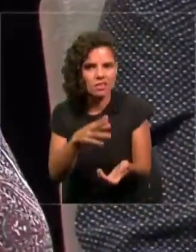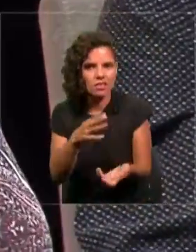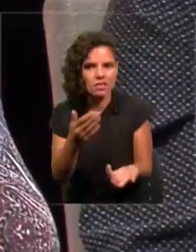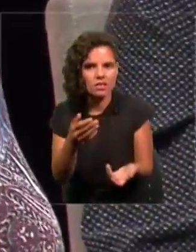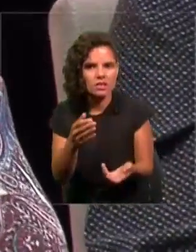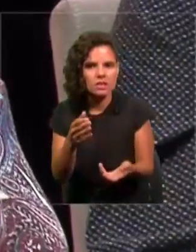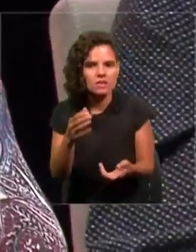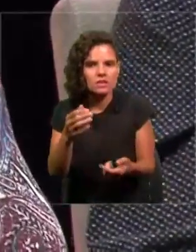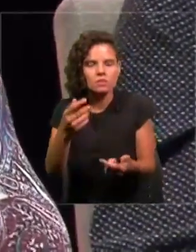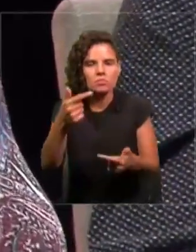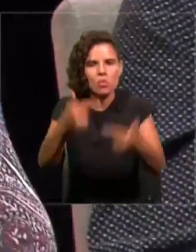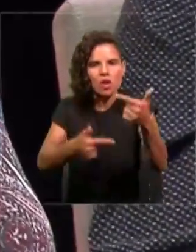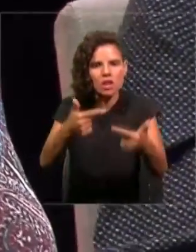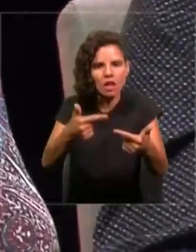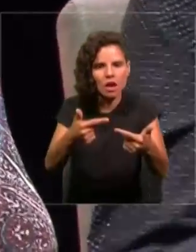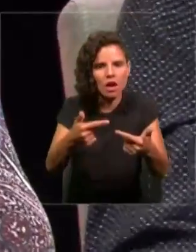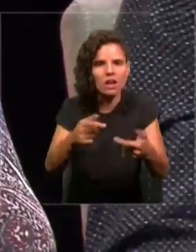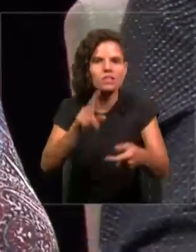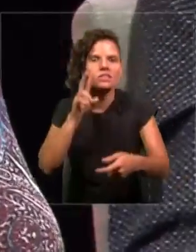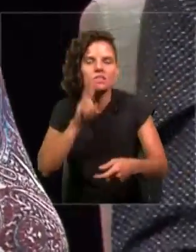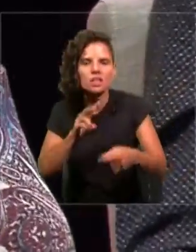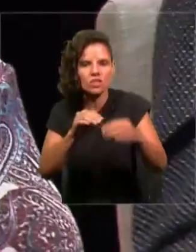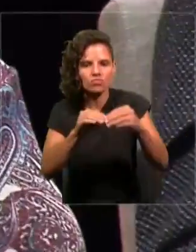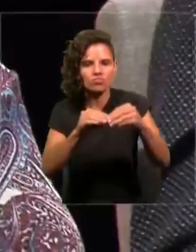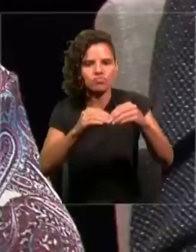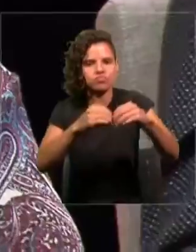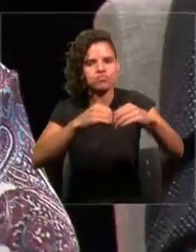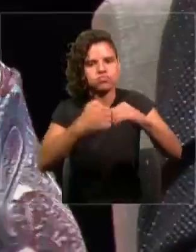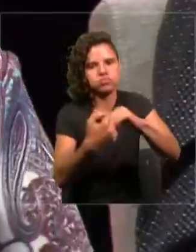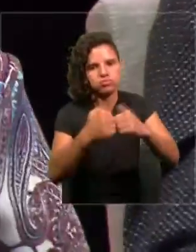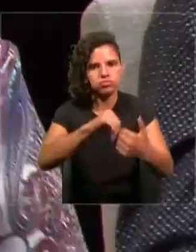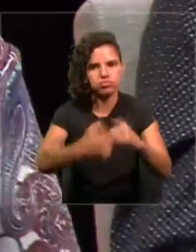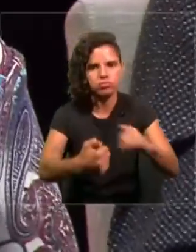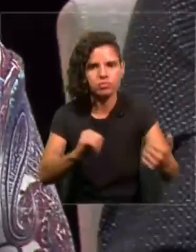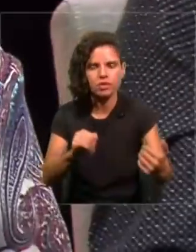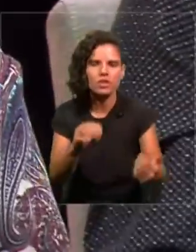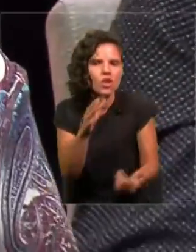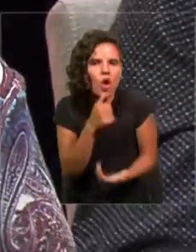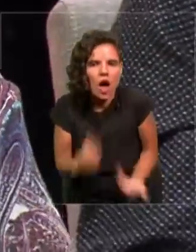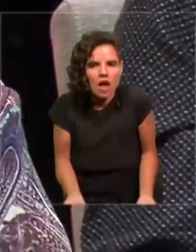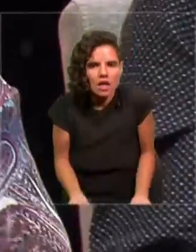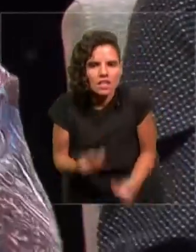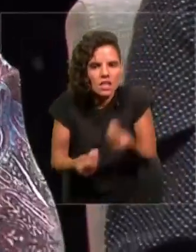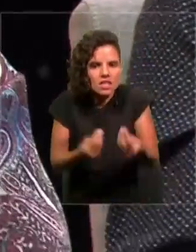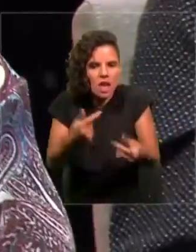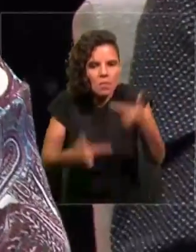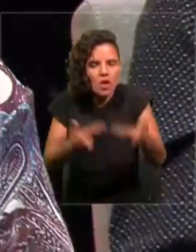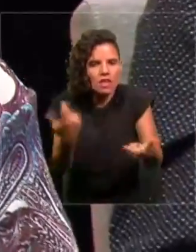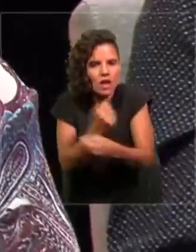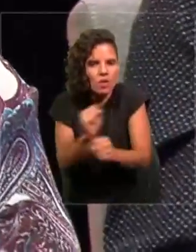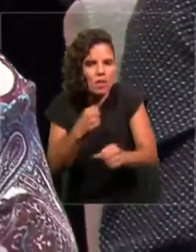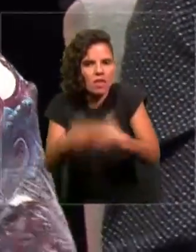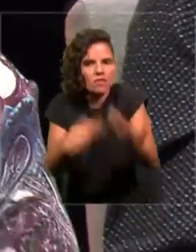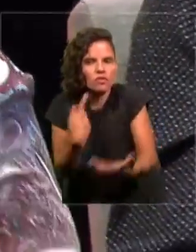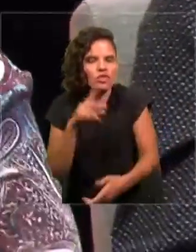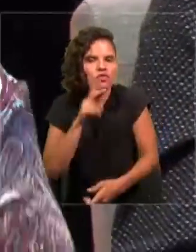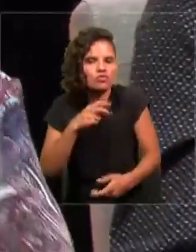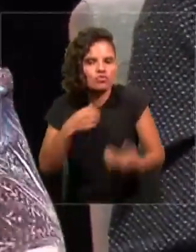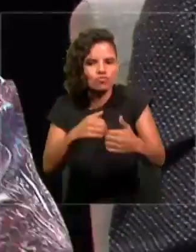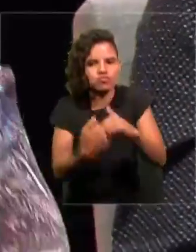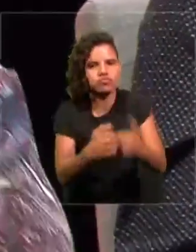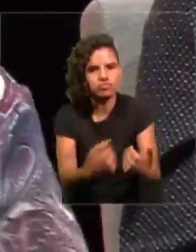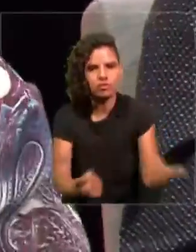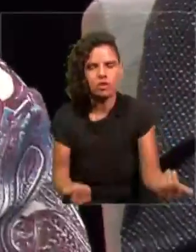hay política. Eso lo dice un gran autor francés. ¿Qué es lo que es? No tendríamos, porque la política